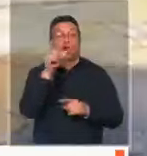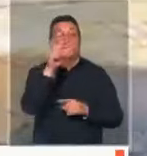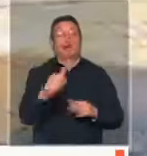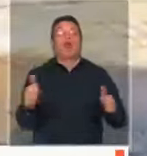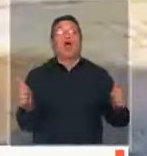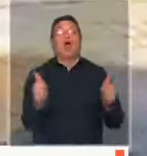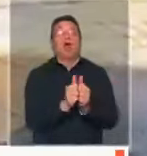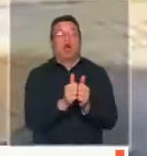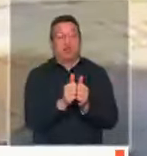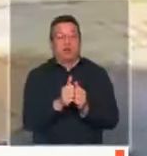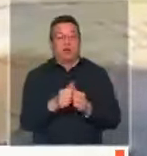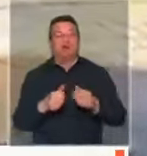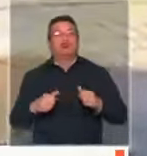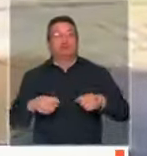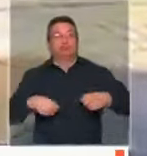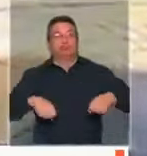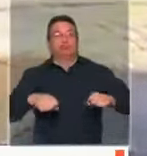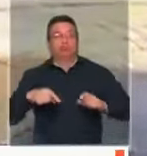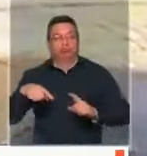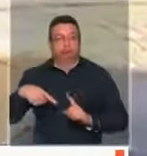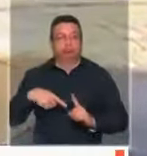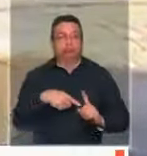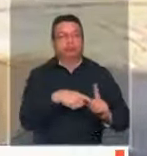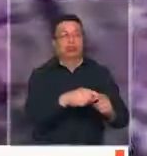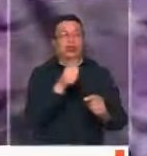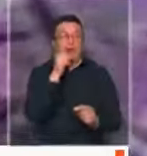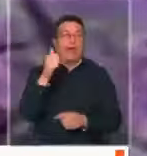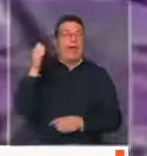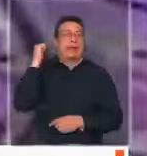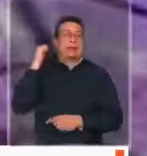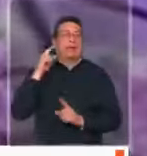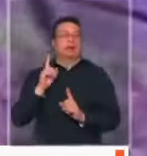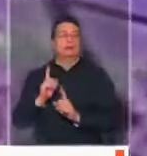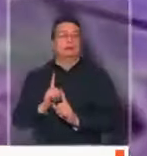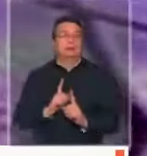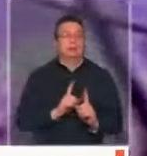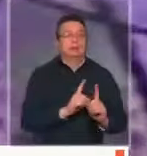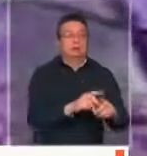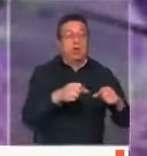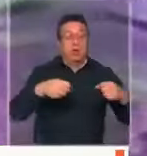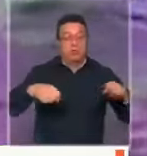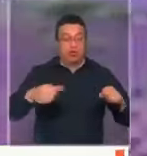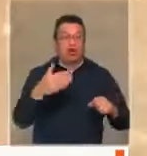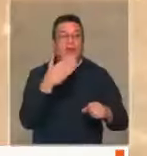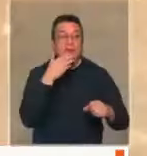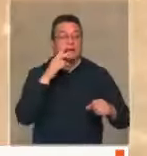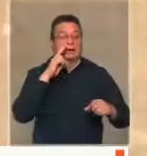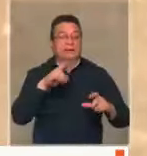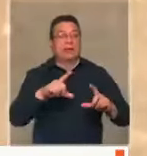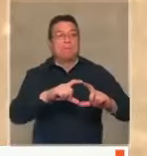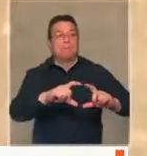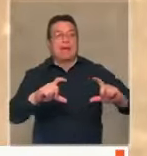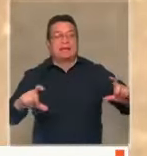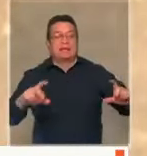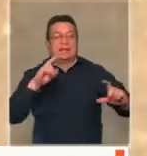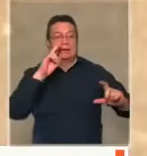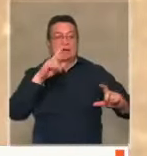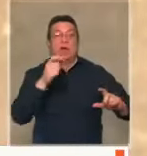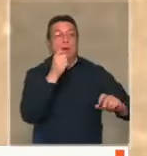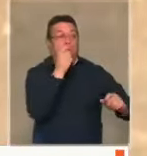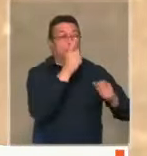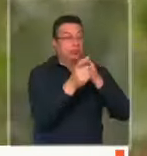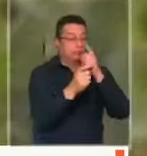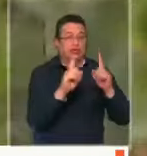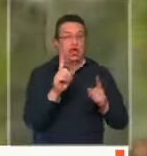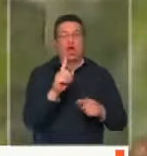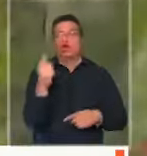acompañaba un par de metros atrás, también en una moto enduro sin patente. La gente no denuncia porque está